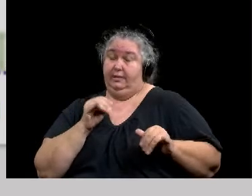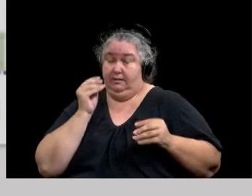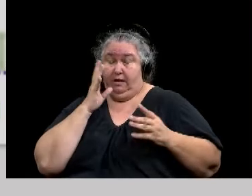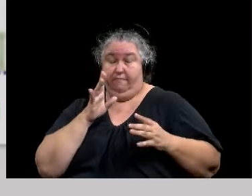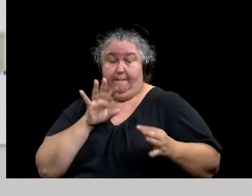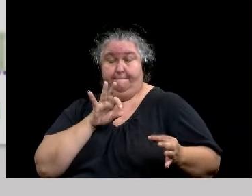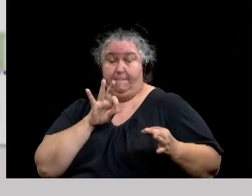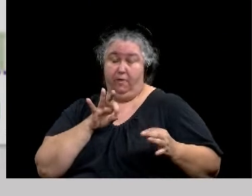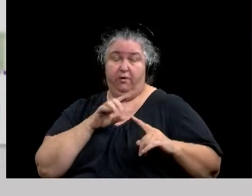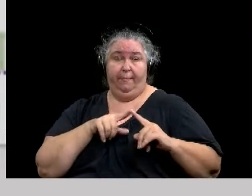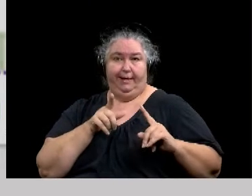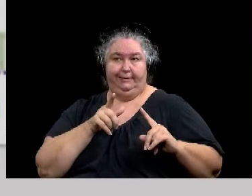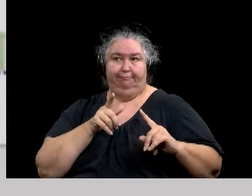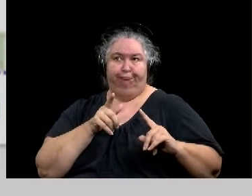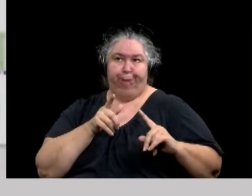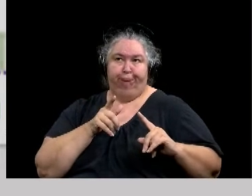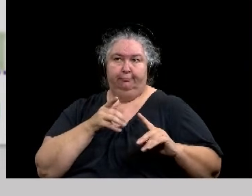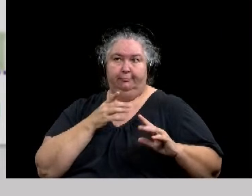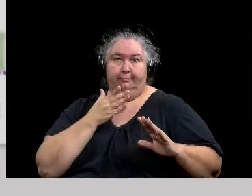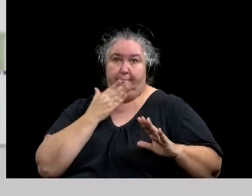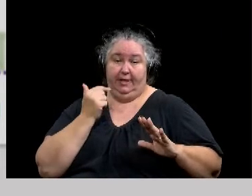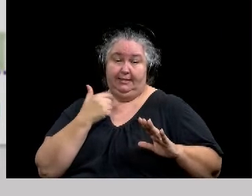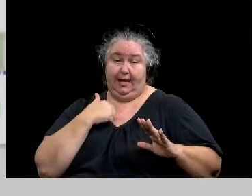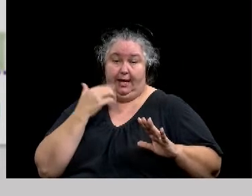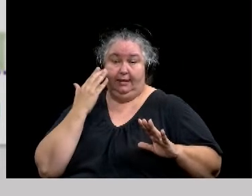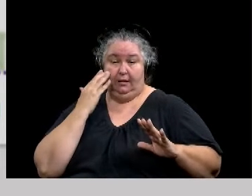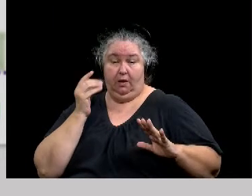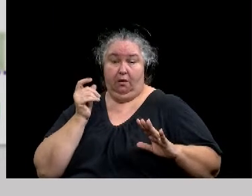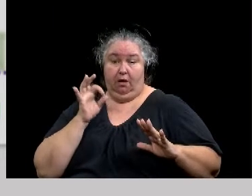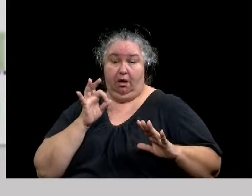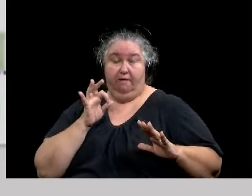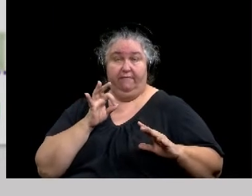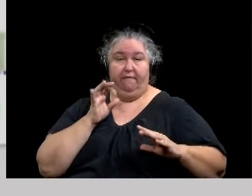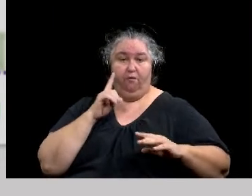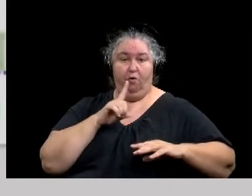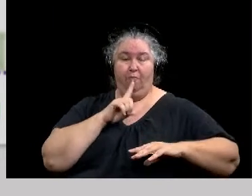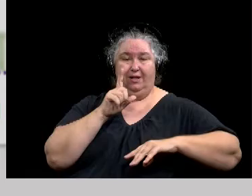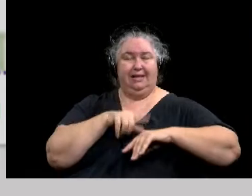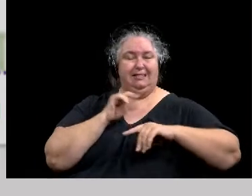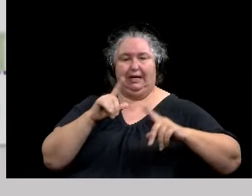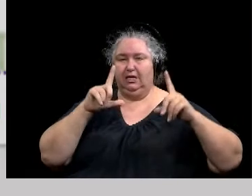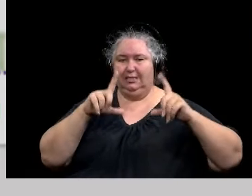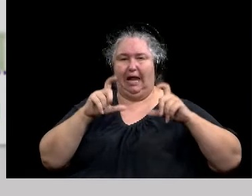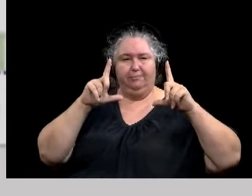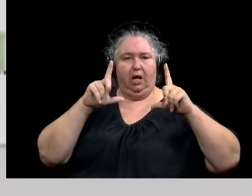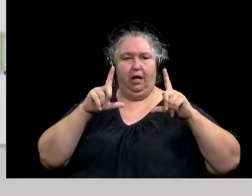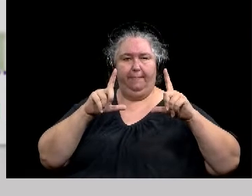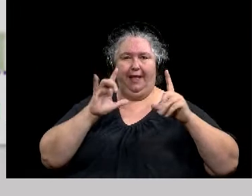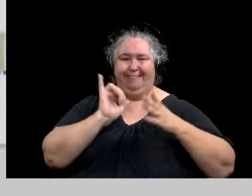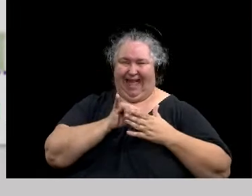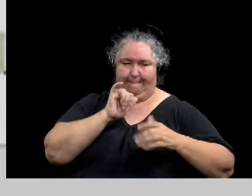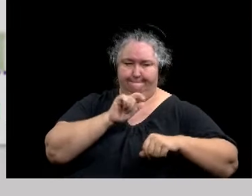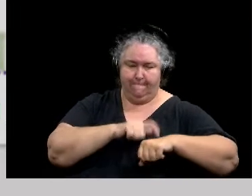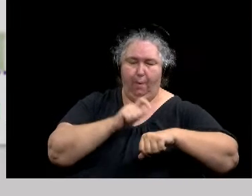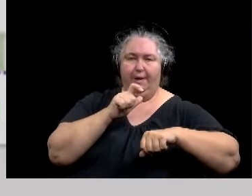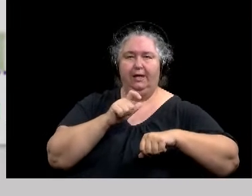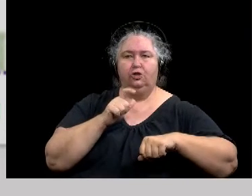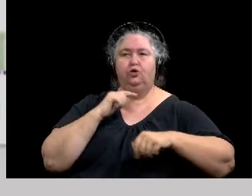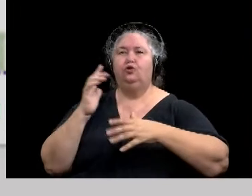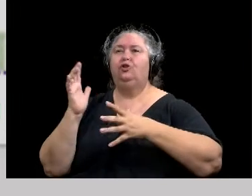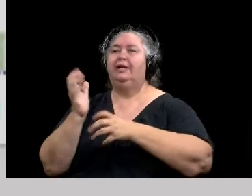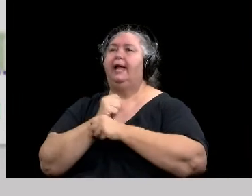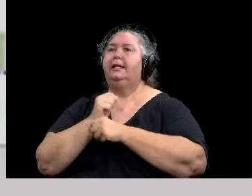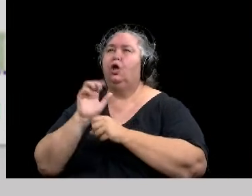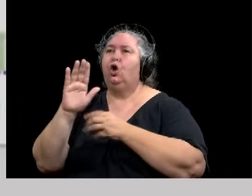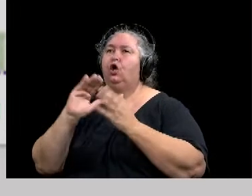bares recreación estos son modelos que podemos ver en tiempo real de